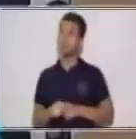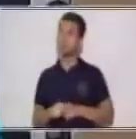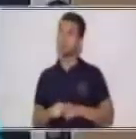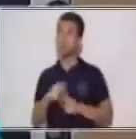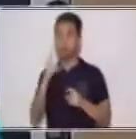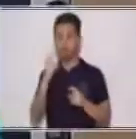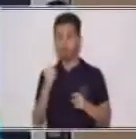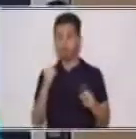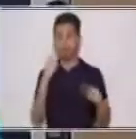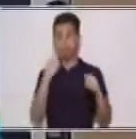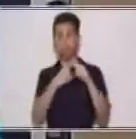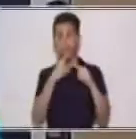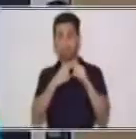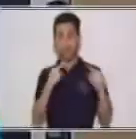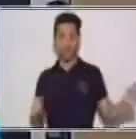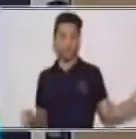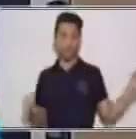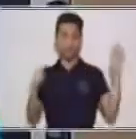cruzada.